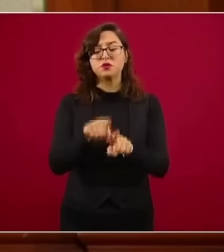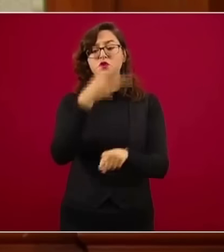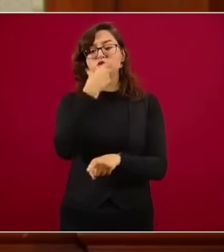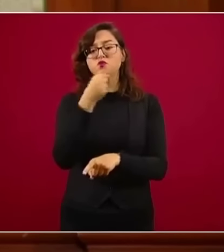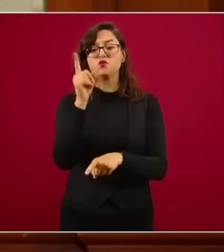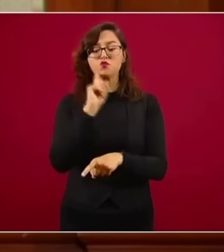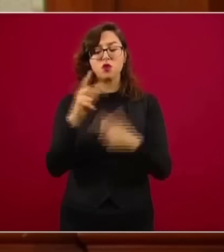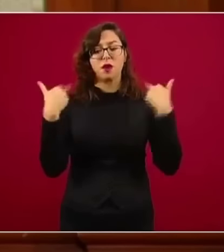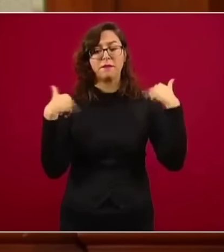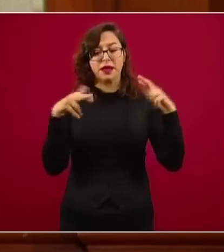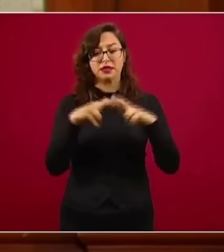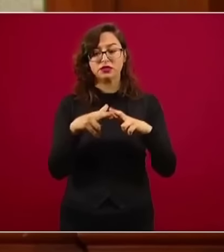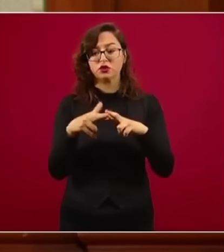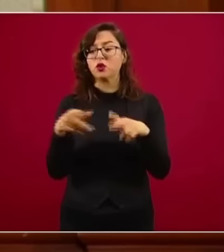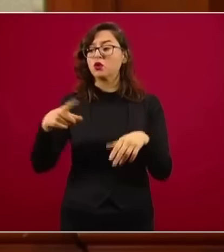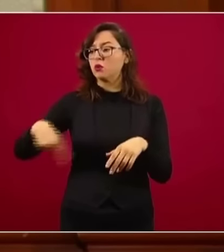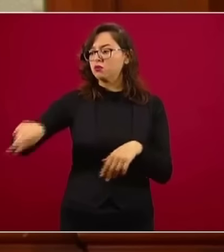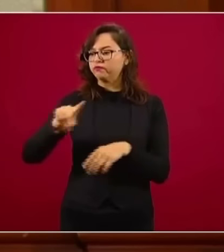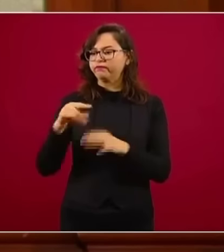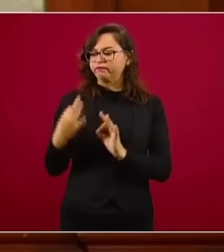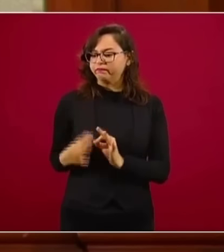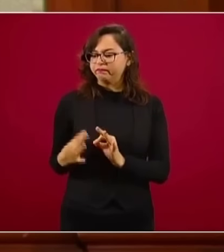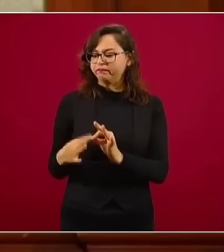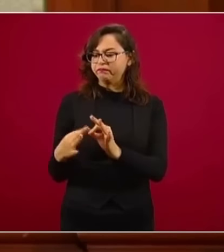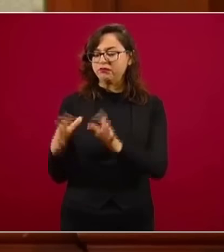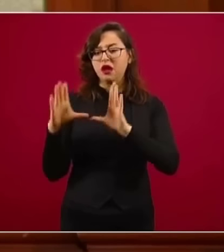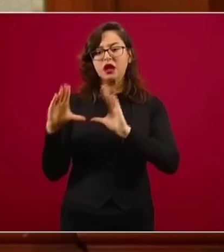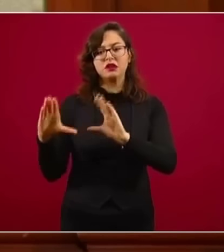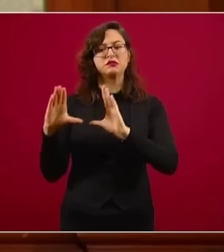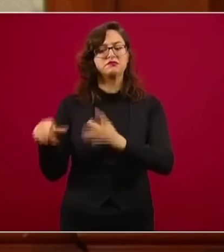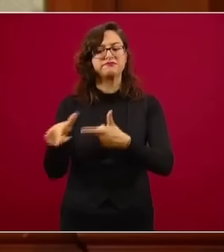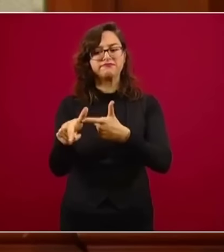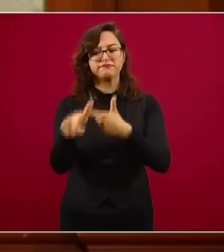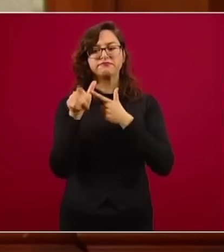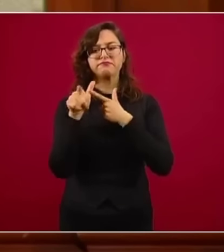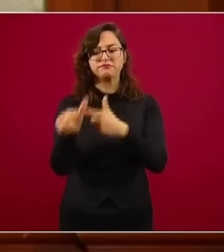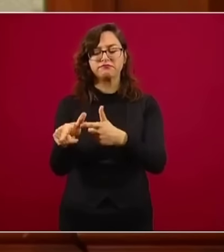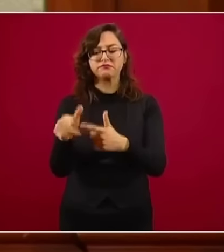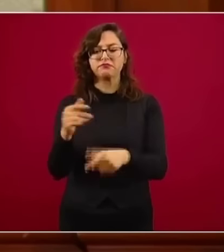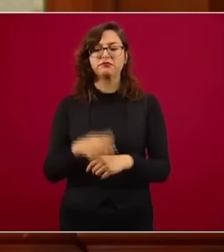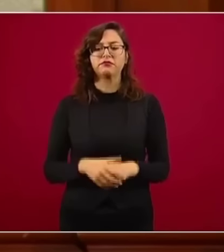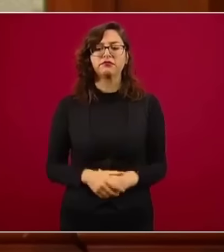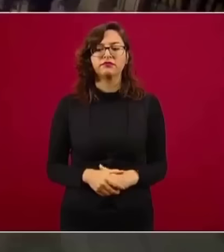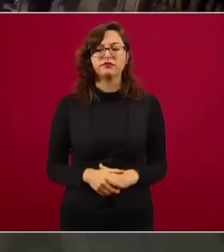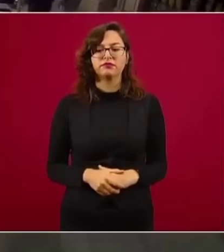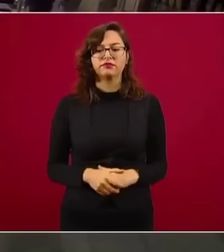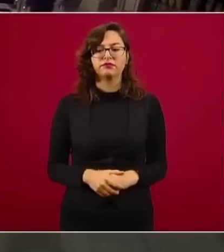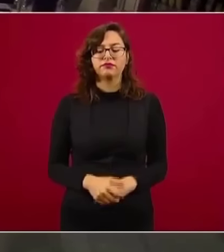docentes que han hecho posible mantener los aprendizajes en esta adversidad.